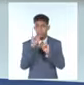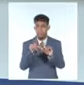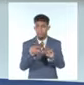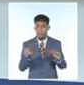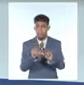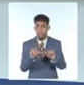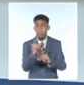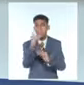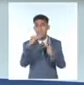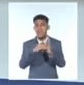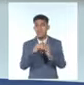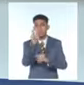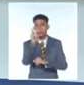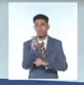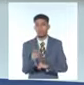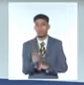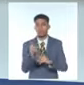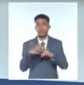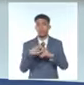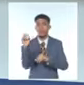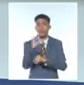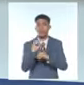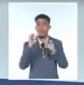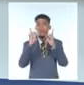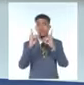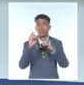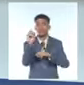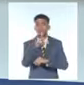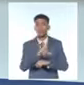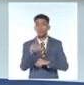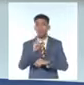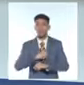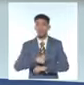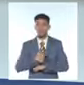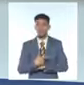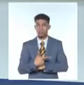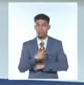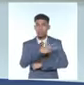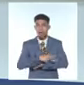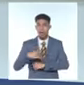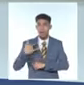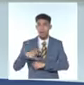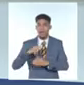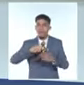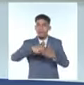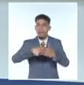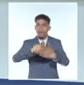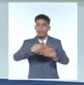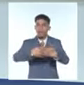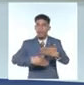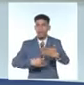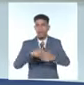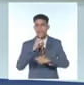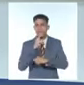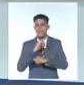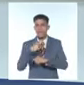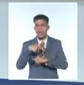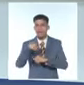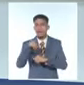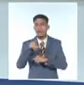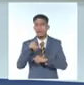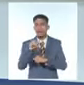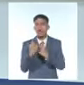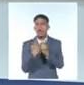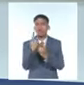Más de 1000 personalidades y organizaciones políticas, sociales y culturales de Argentina firmaron una carta enviada este viernes a yacimientos